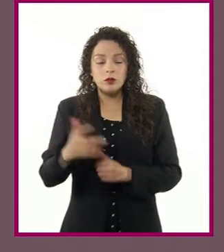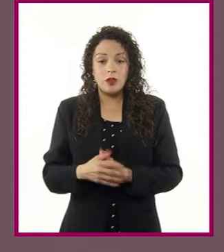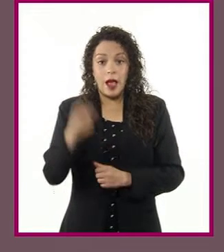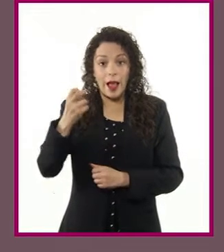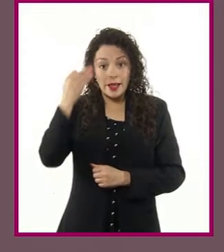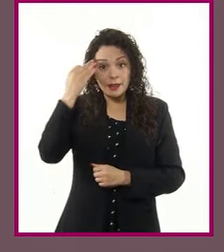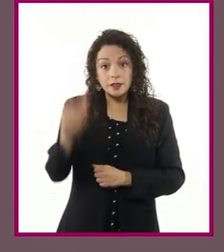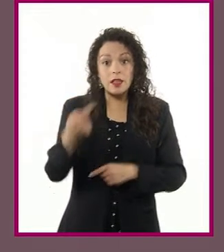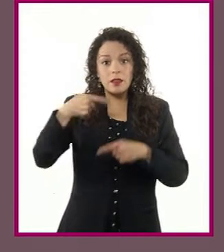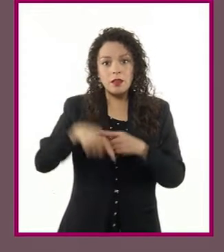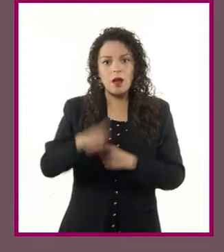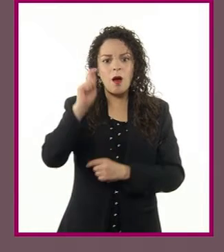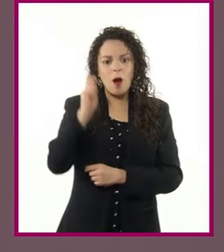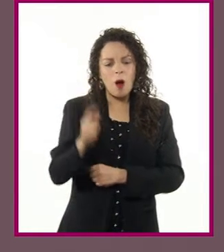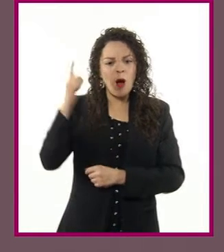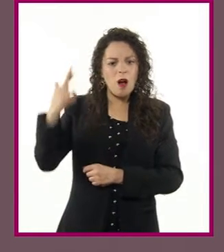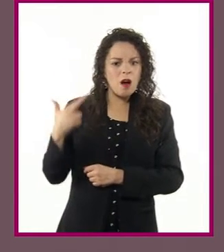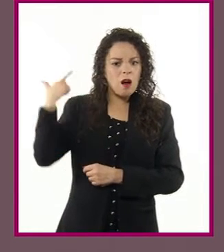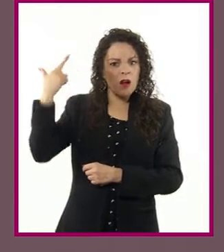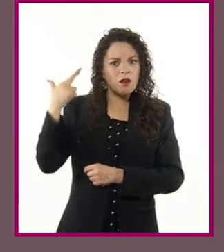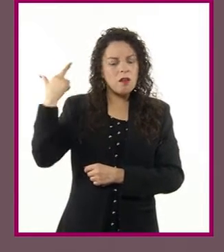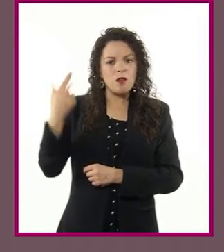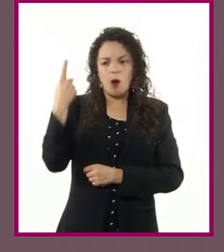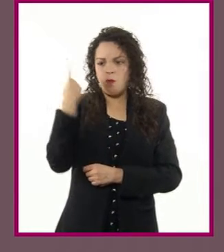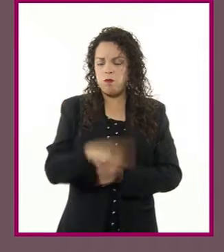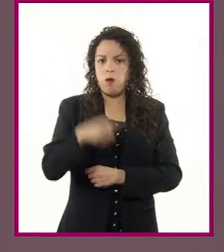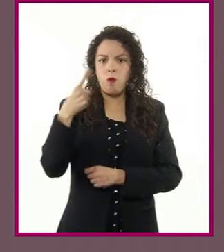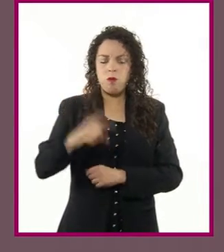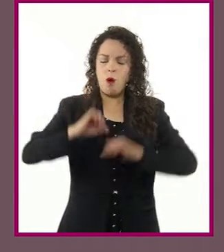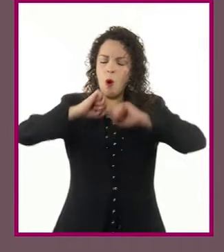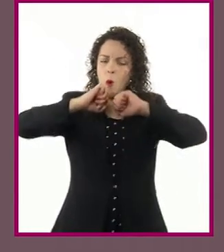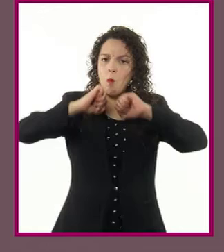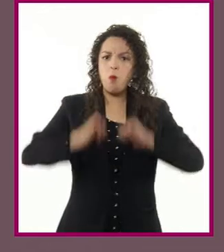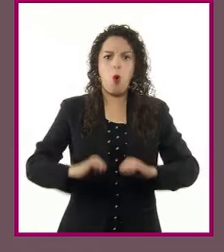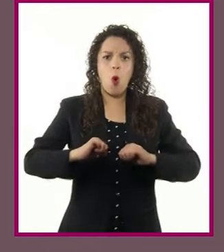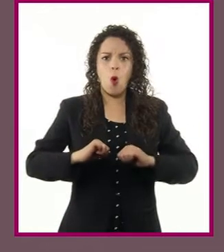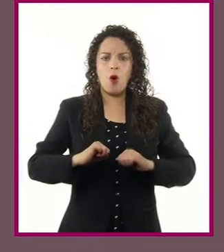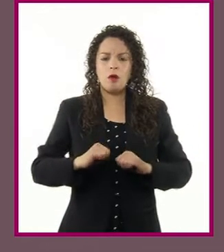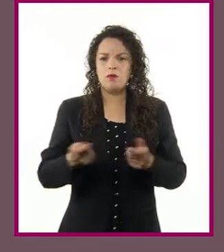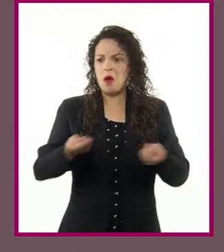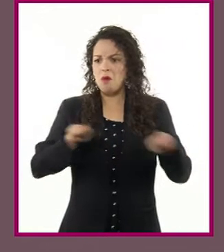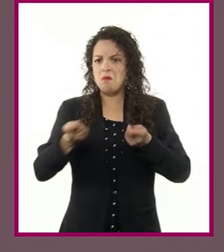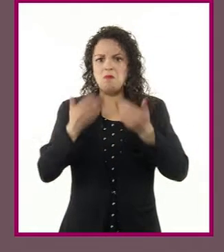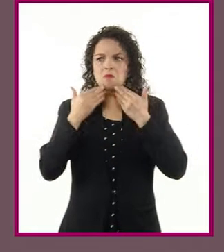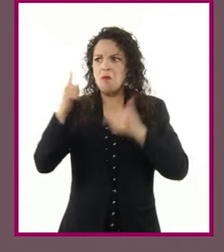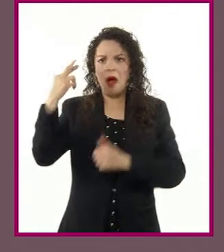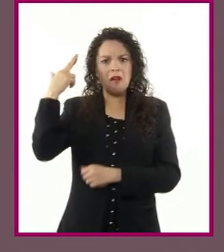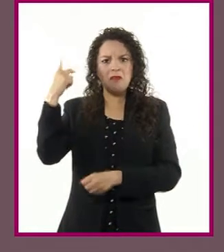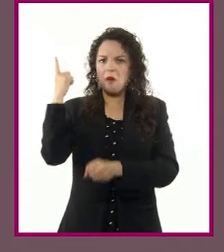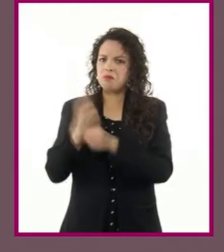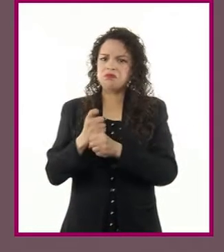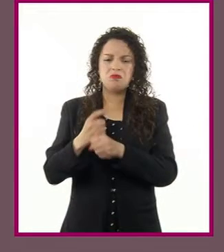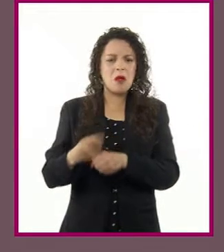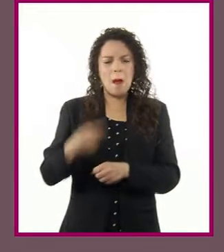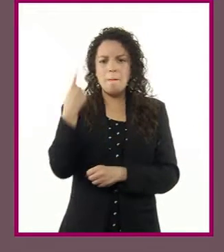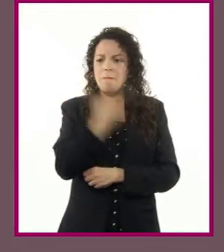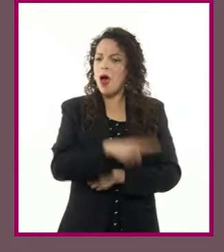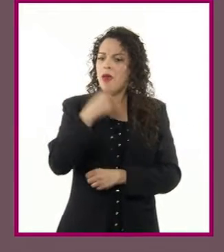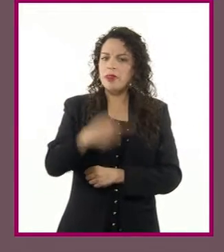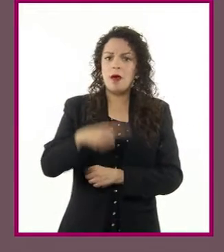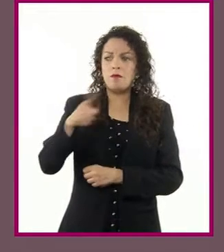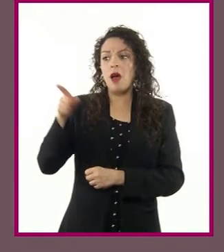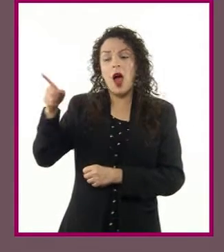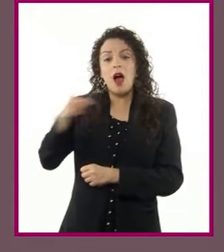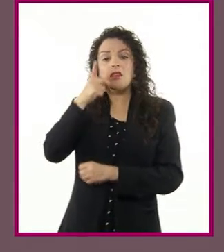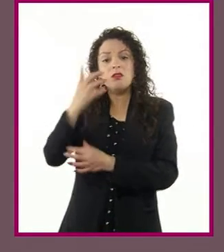surgieron las monarquías absolutistas en las que los reyes gobernaban sin restricciones y consideraban que habían sido elegidos por